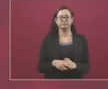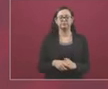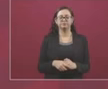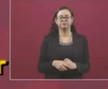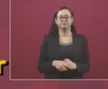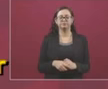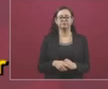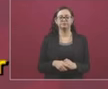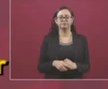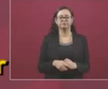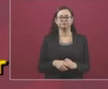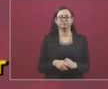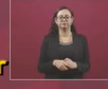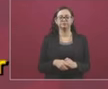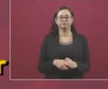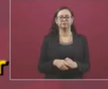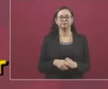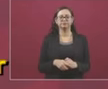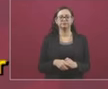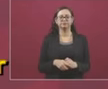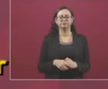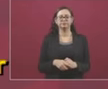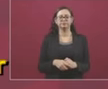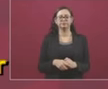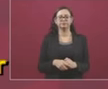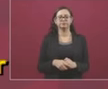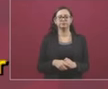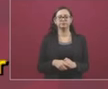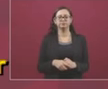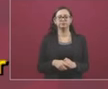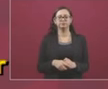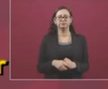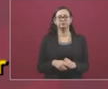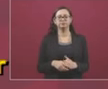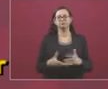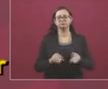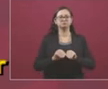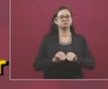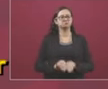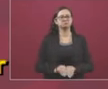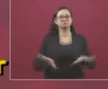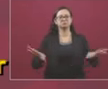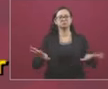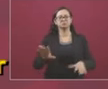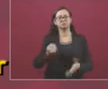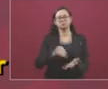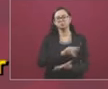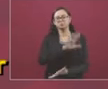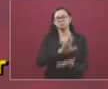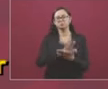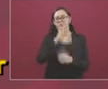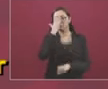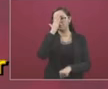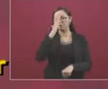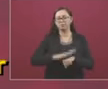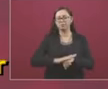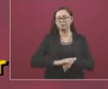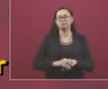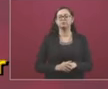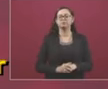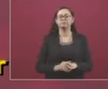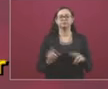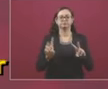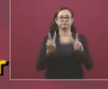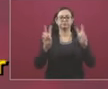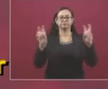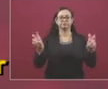qué sé publiquen y quede constancia dice si al